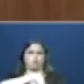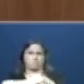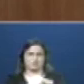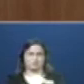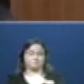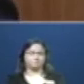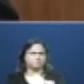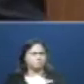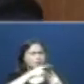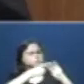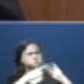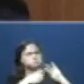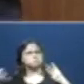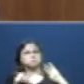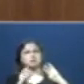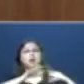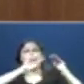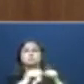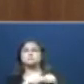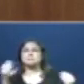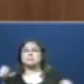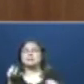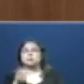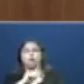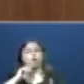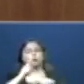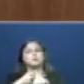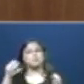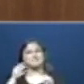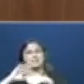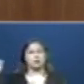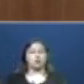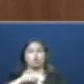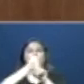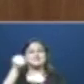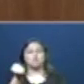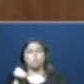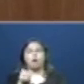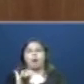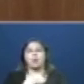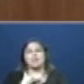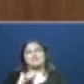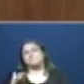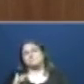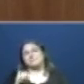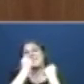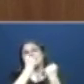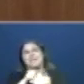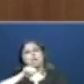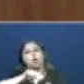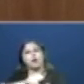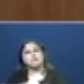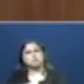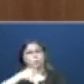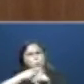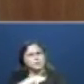finalidad que puede resumirse Sencillamente en la consecución de entidades locales más útiles más fuertes y